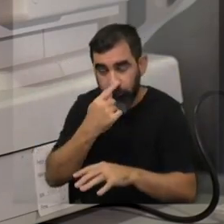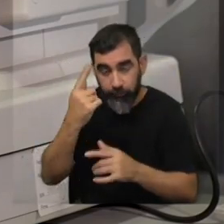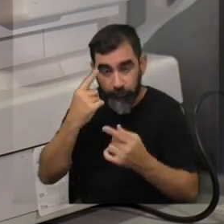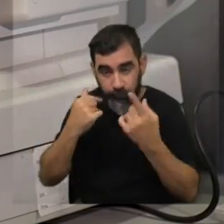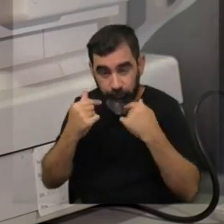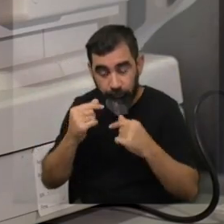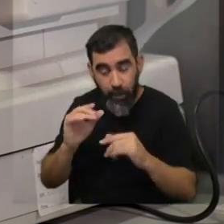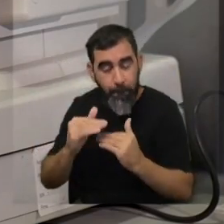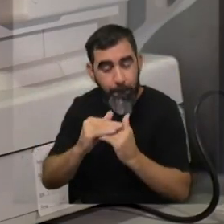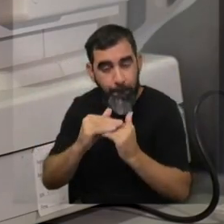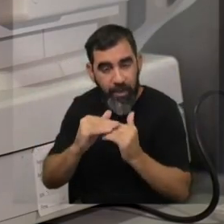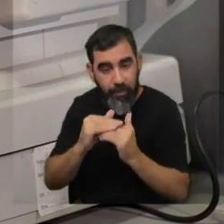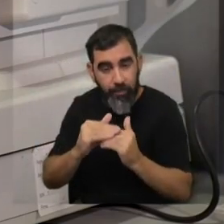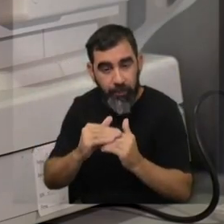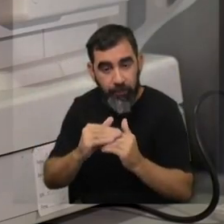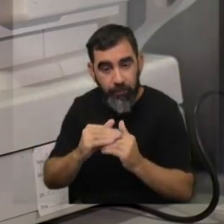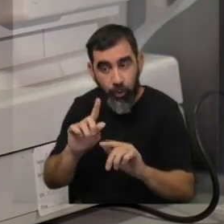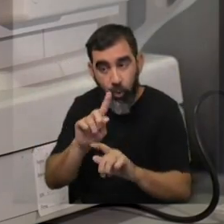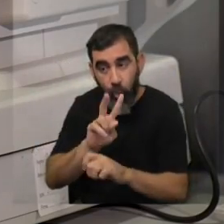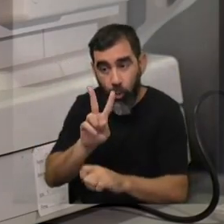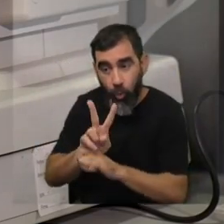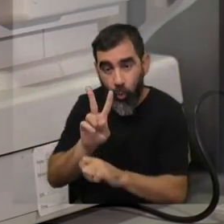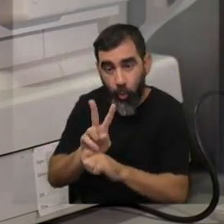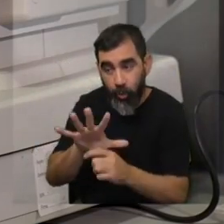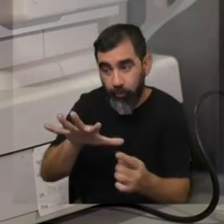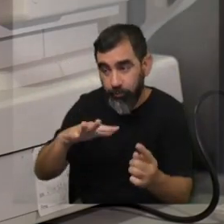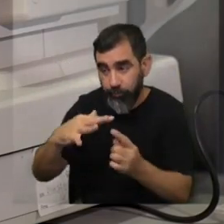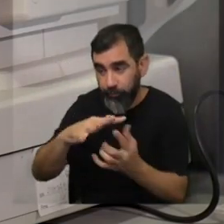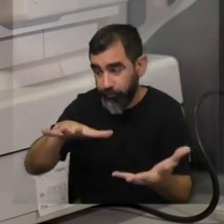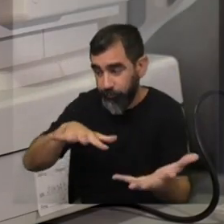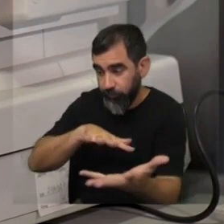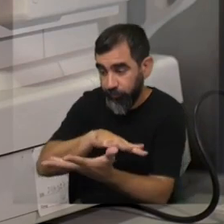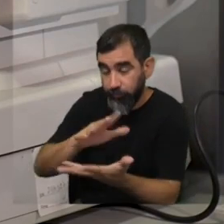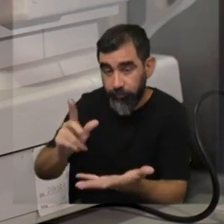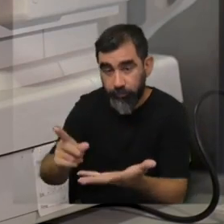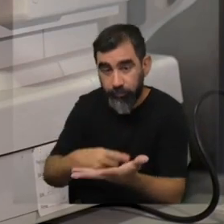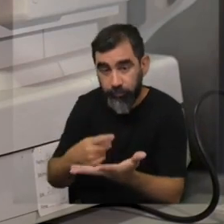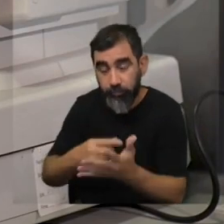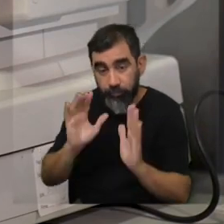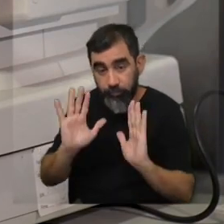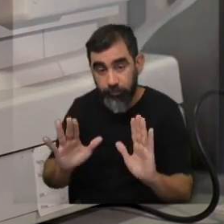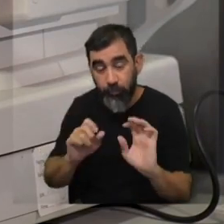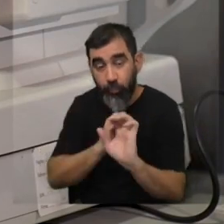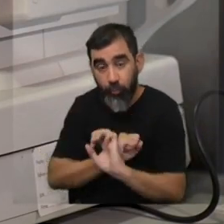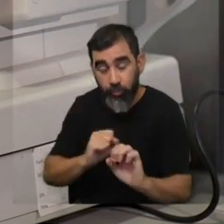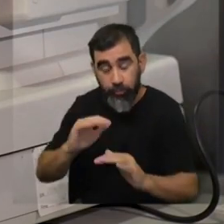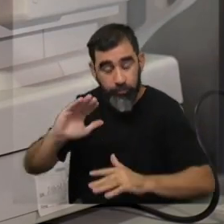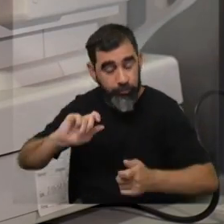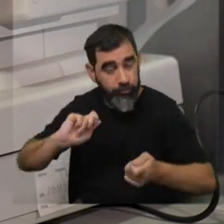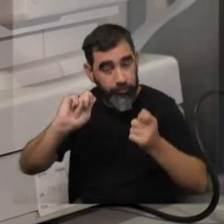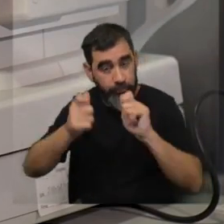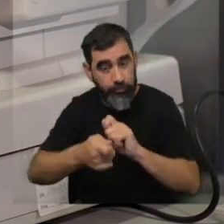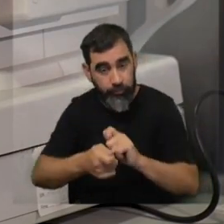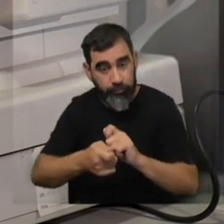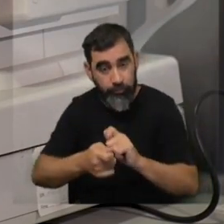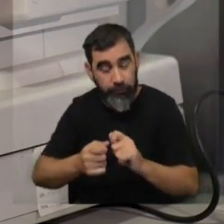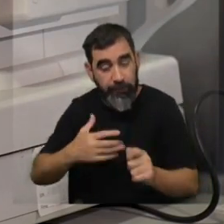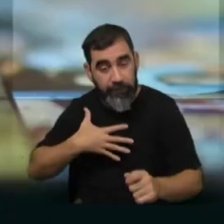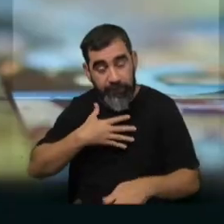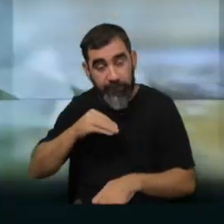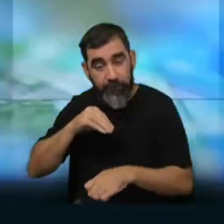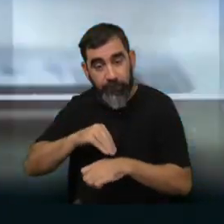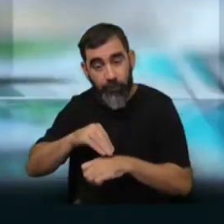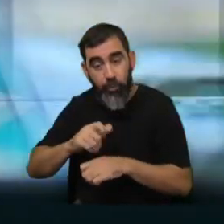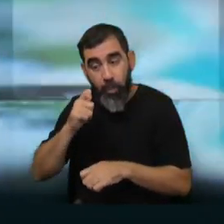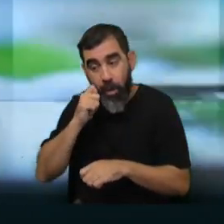párpados mínima, si yo no cuido todos los ambientes en el uso de las pantallas, entonces se me desestabiliza y empiezo con los síntomas a